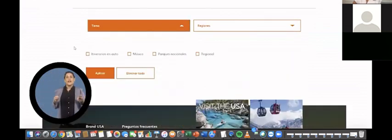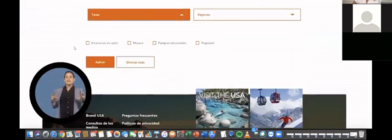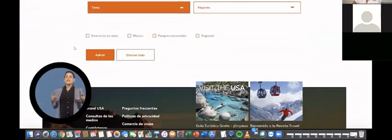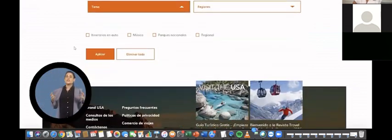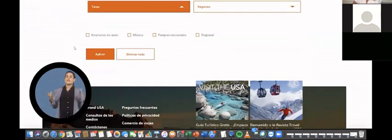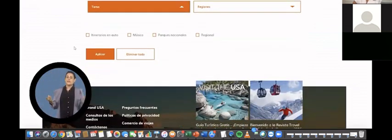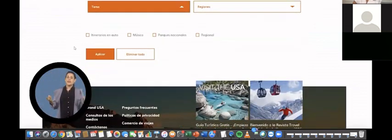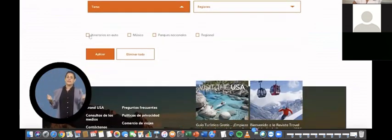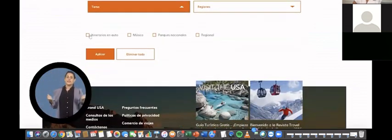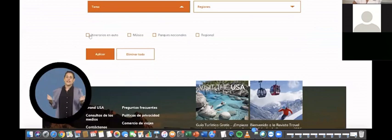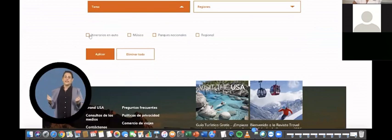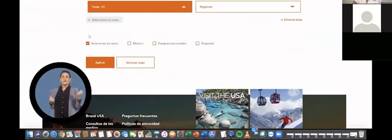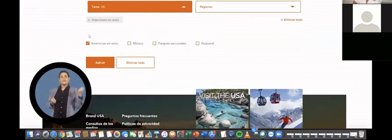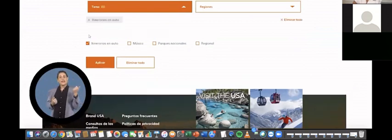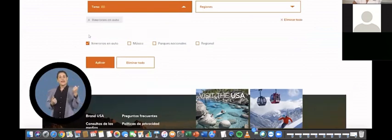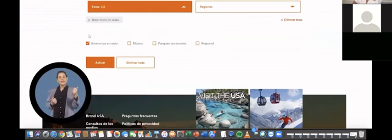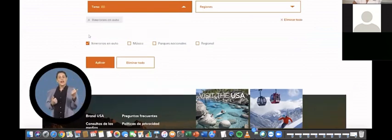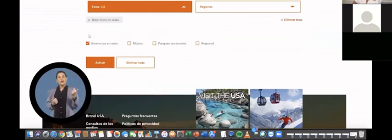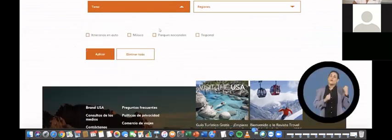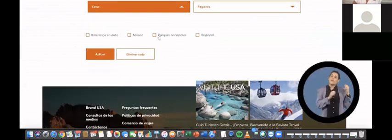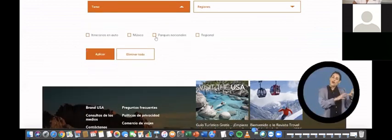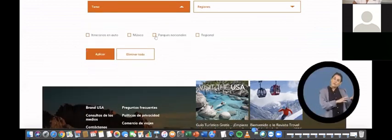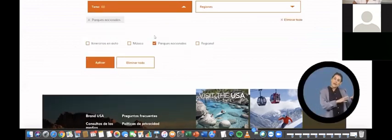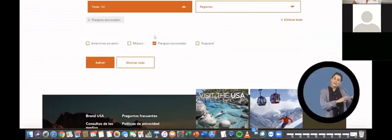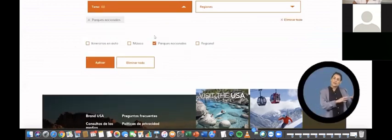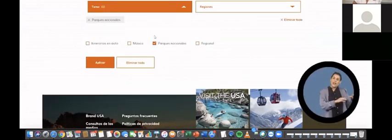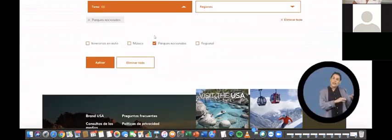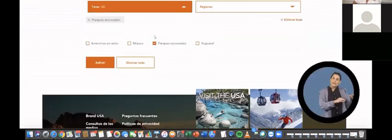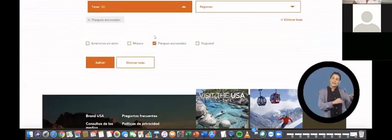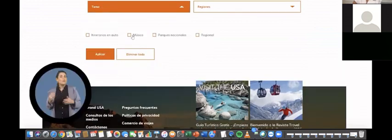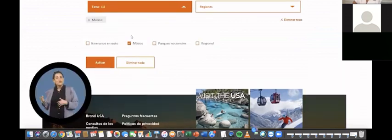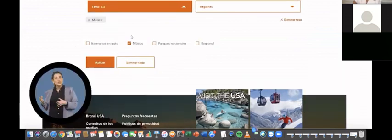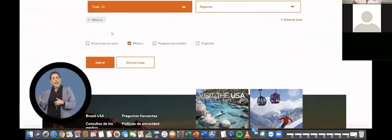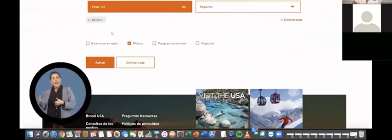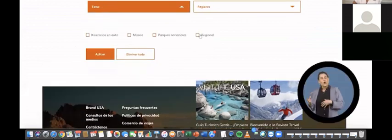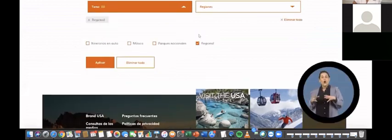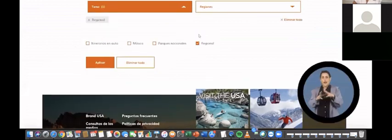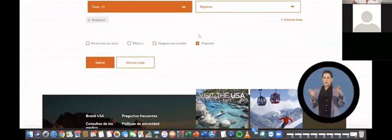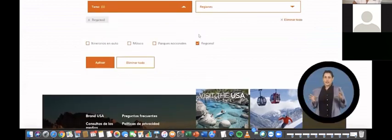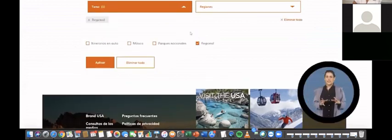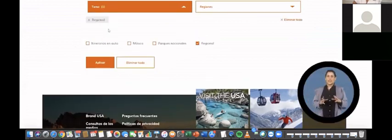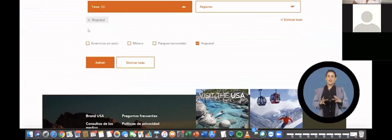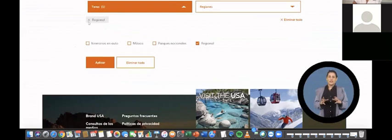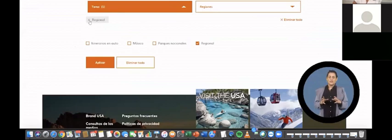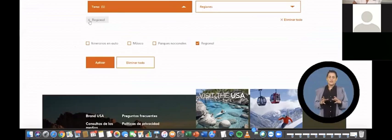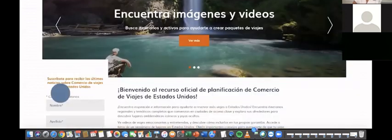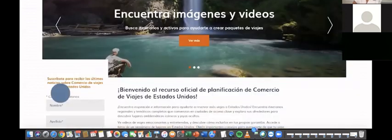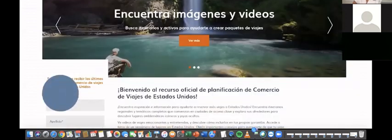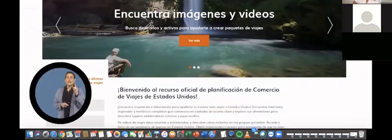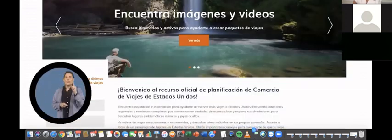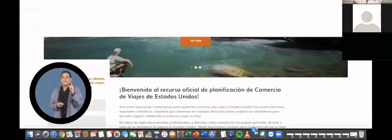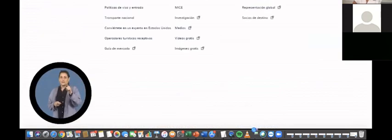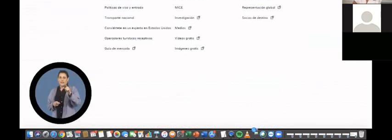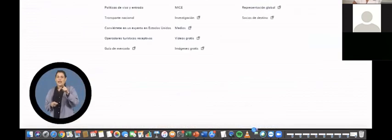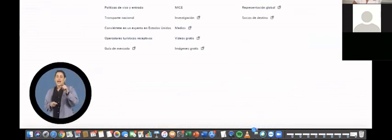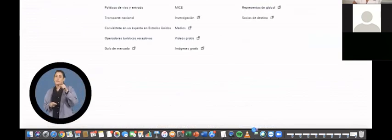puedes ver si quieres hacer un viaje carretero, enfocado a parques nacionales, a música o experiencias regionales. No dejes de ver la